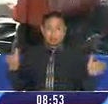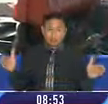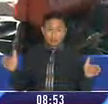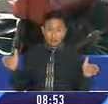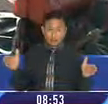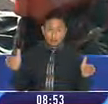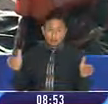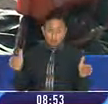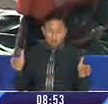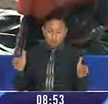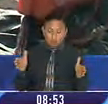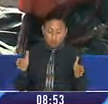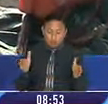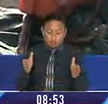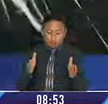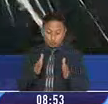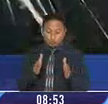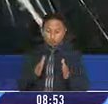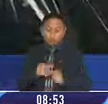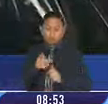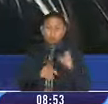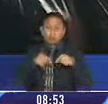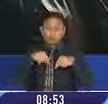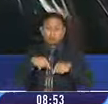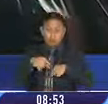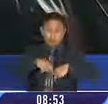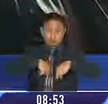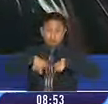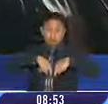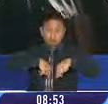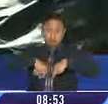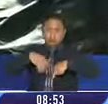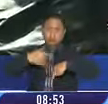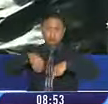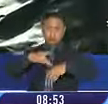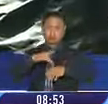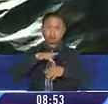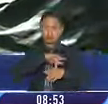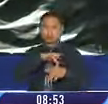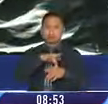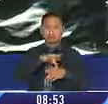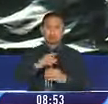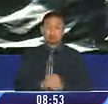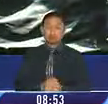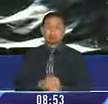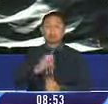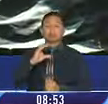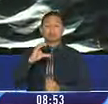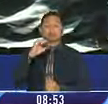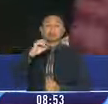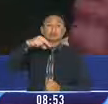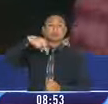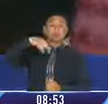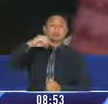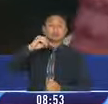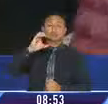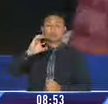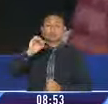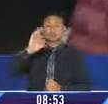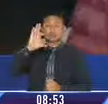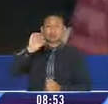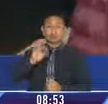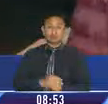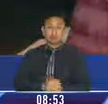y poniendo en riesgo a quienes circulan por aquí, denuncian los moradores de Conocoto, al suroriente de Quito. Y tenemos